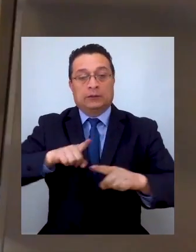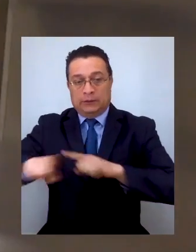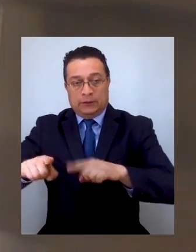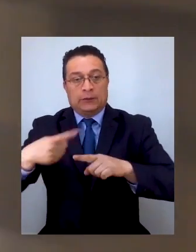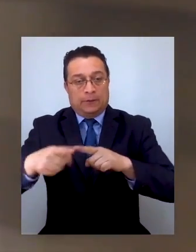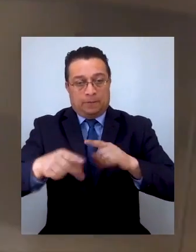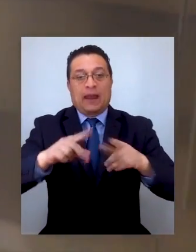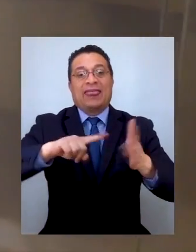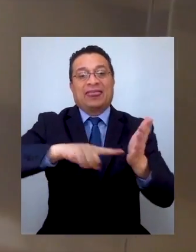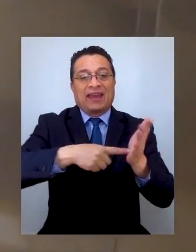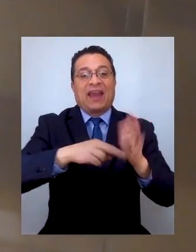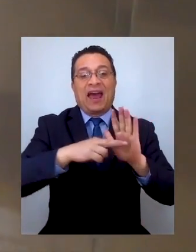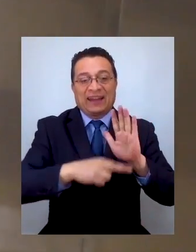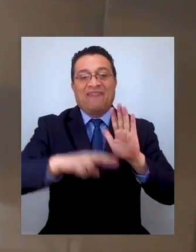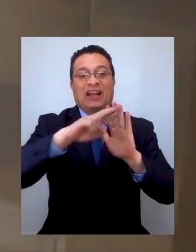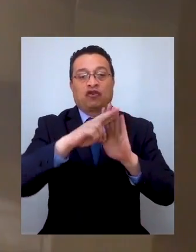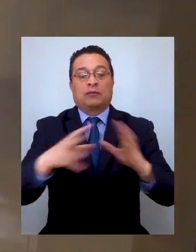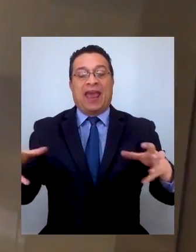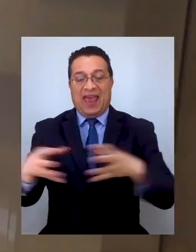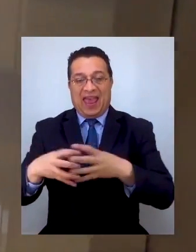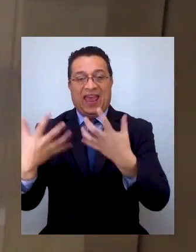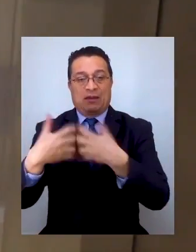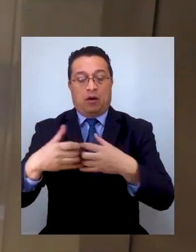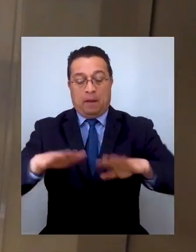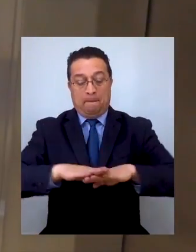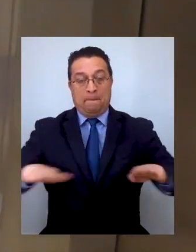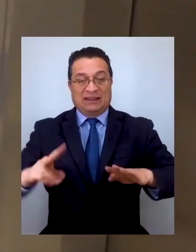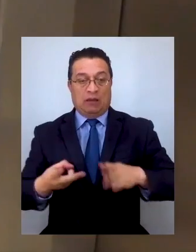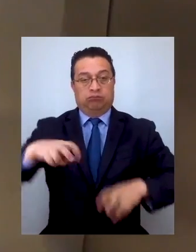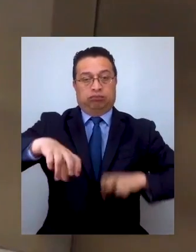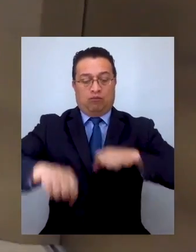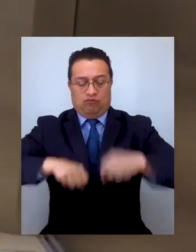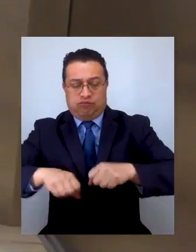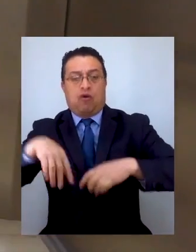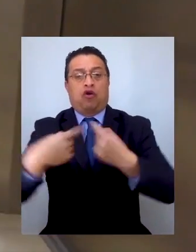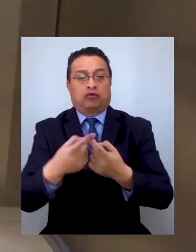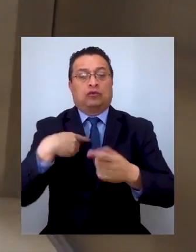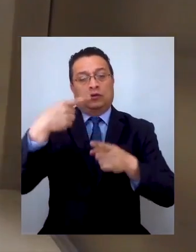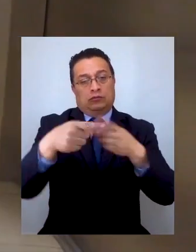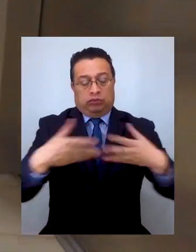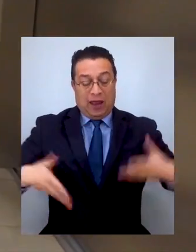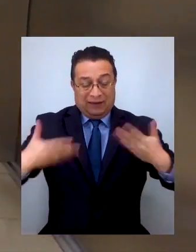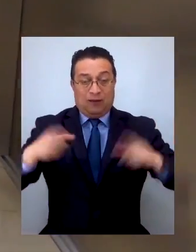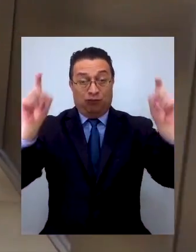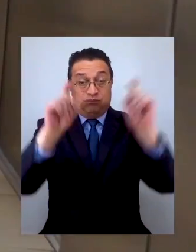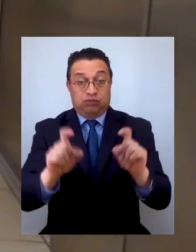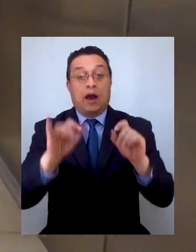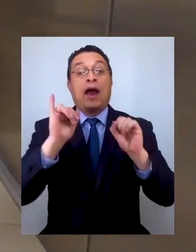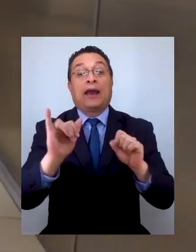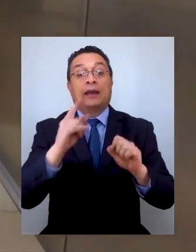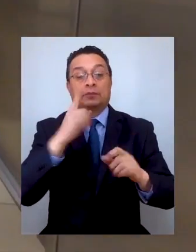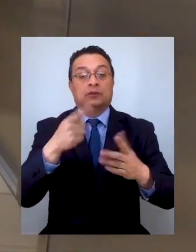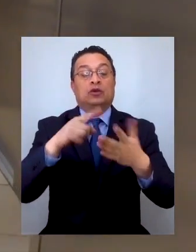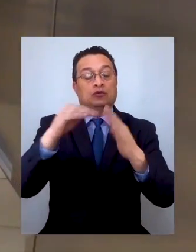en acción diversas técnicas de rehabilitación temprana con equipamiento, como la mesa basculante, la Motomed, el Tecle, electroestimulación y